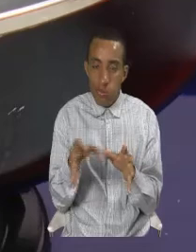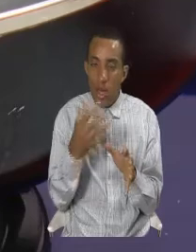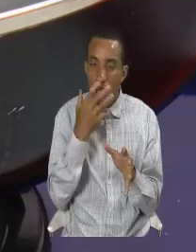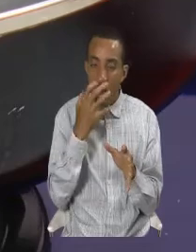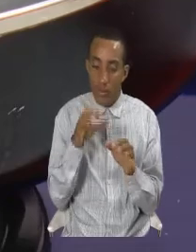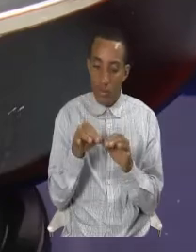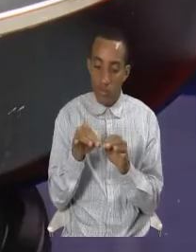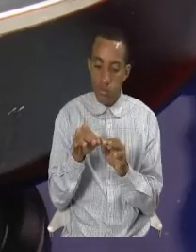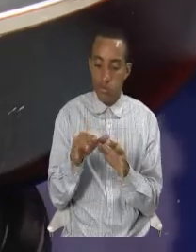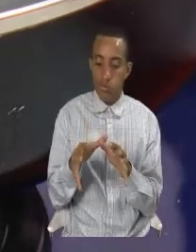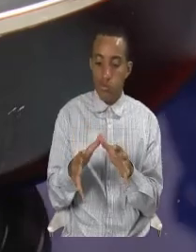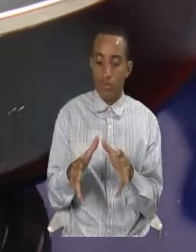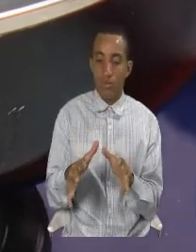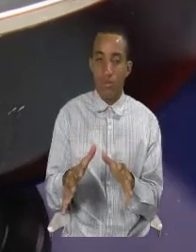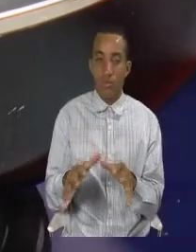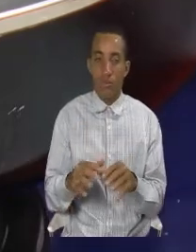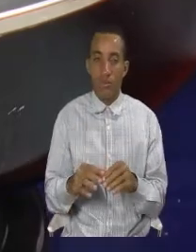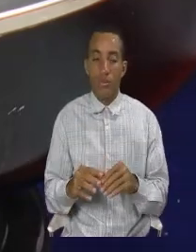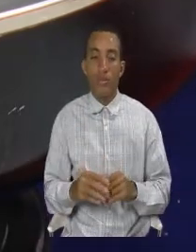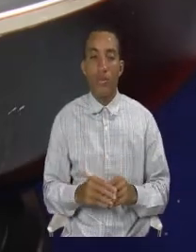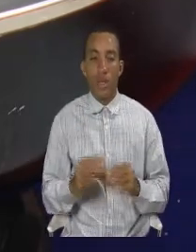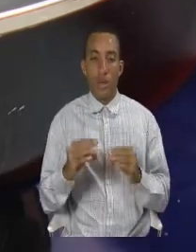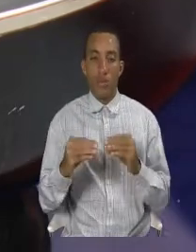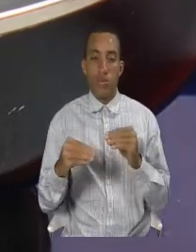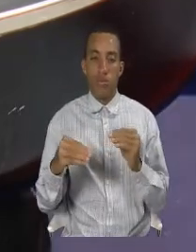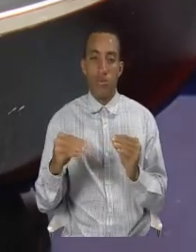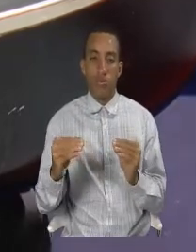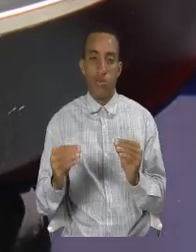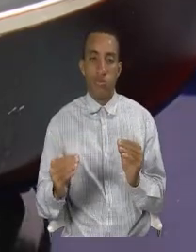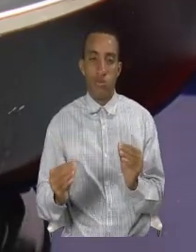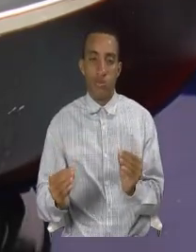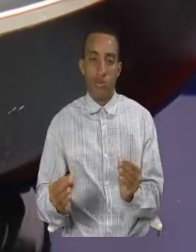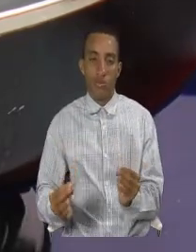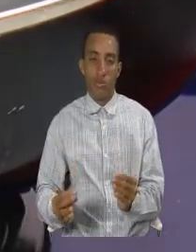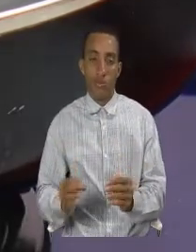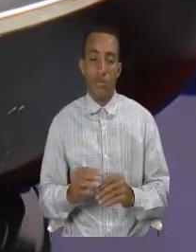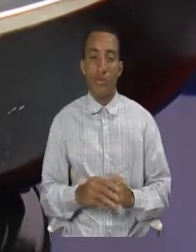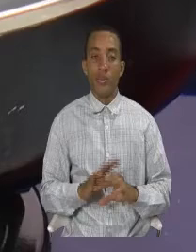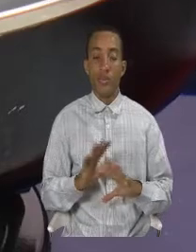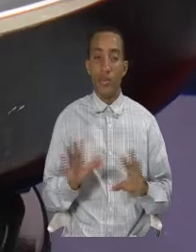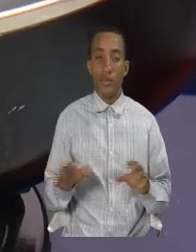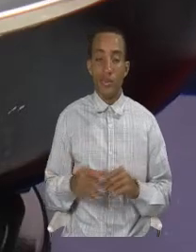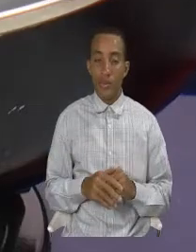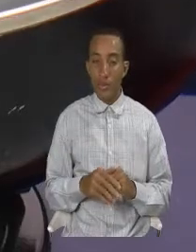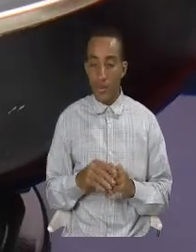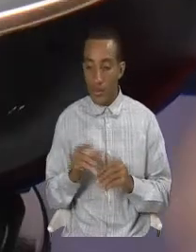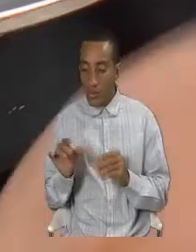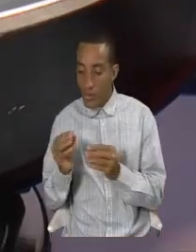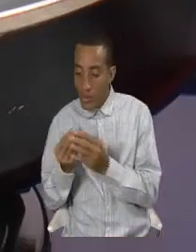Vamos a sacar acá unas hierbitas como para decorar